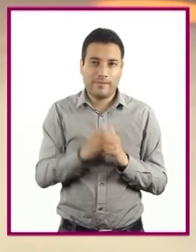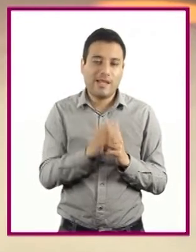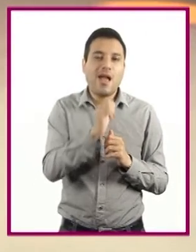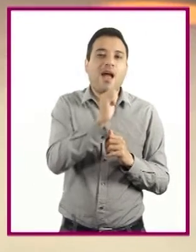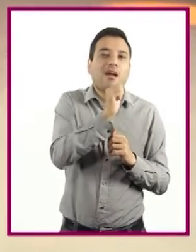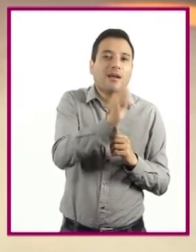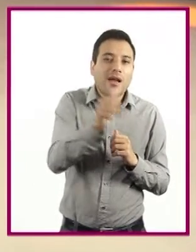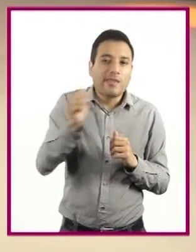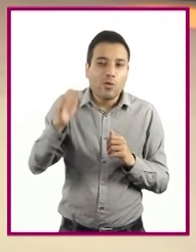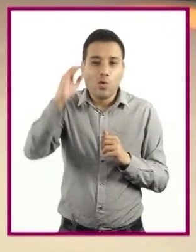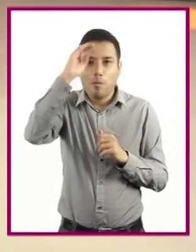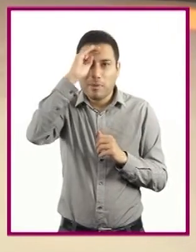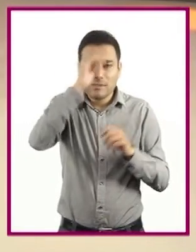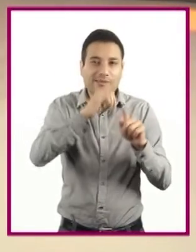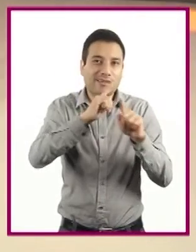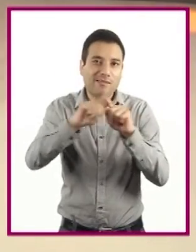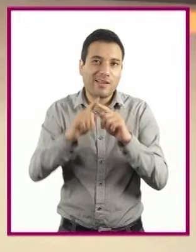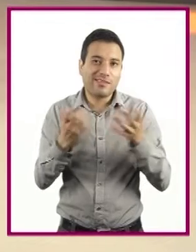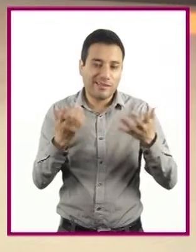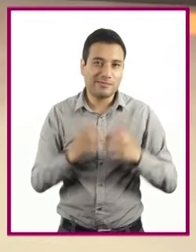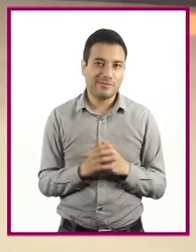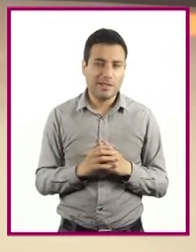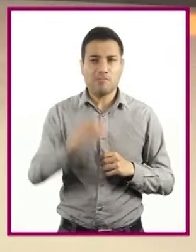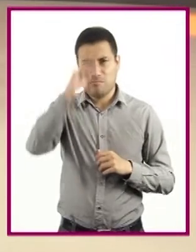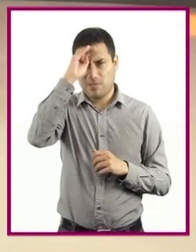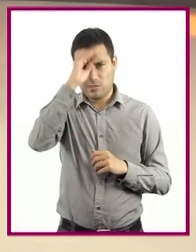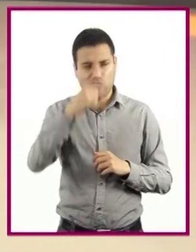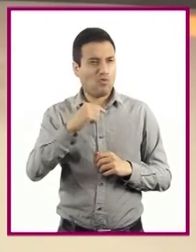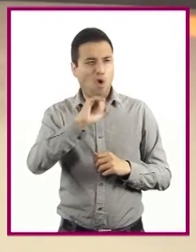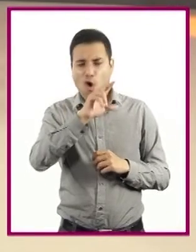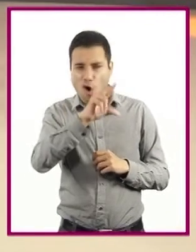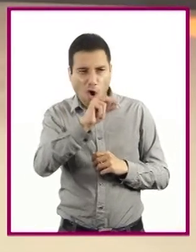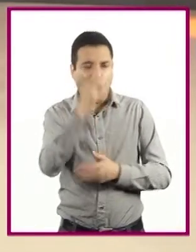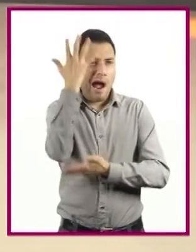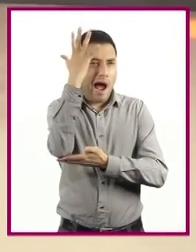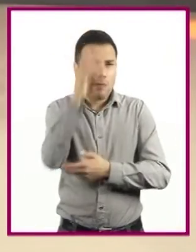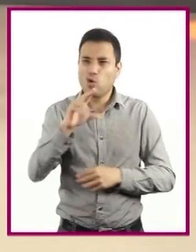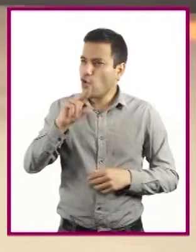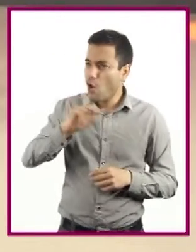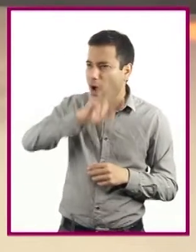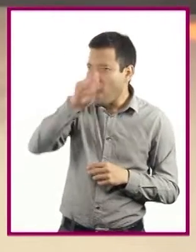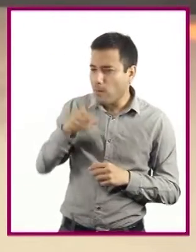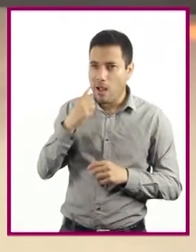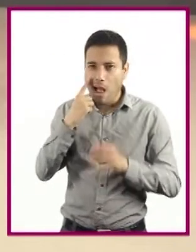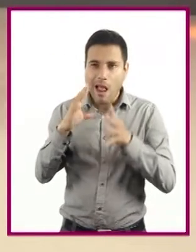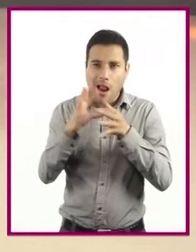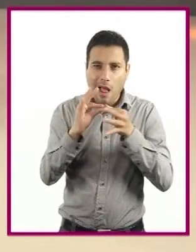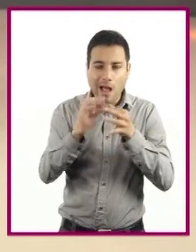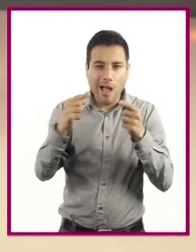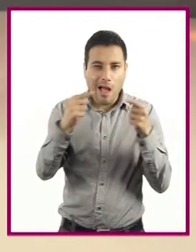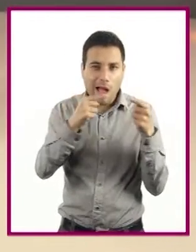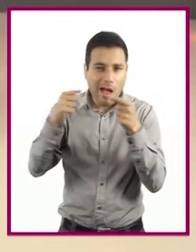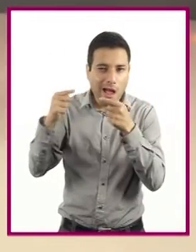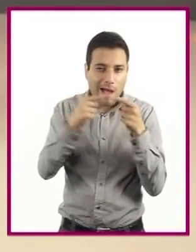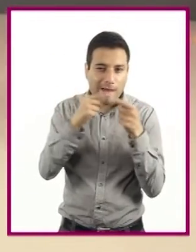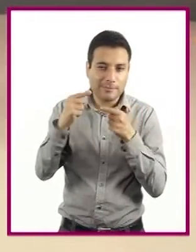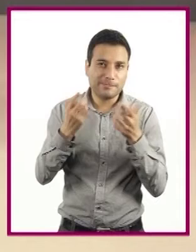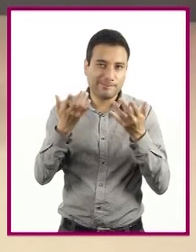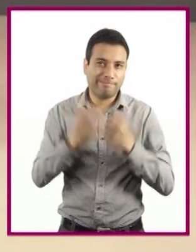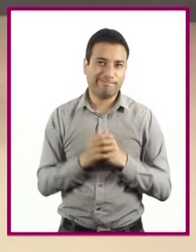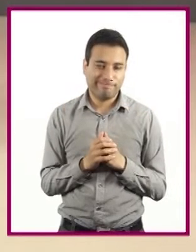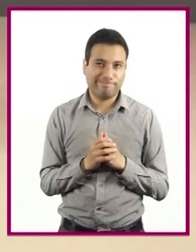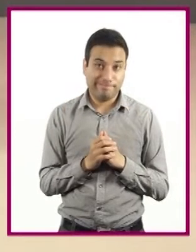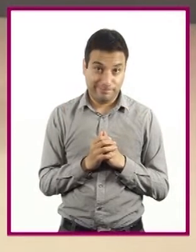la imagen parcial y además insistía que esta pequeña parte que había conocido representaba el elefante entero.